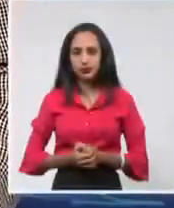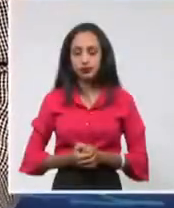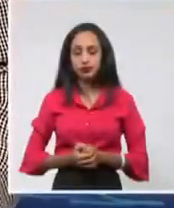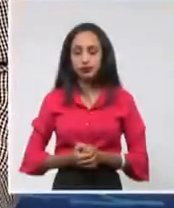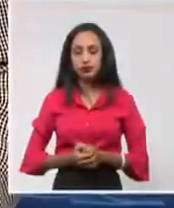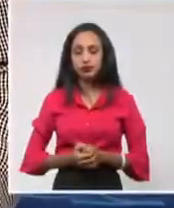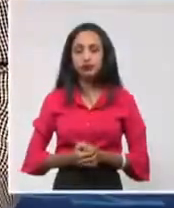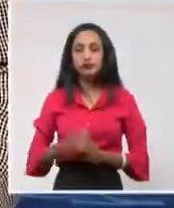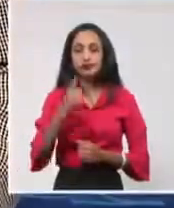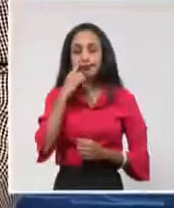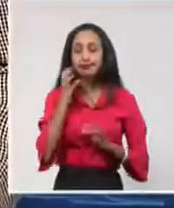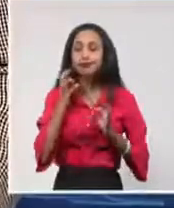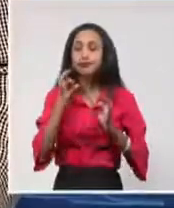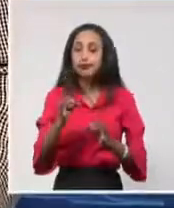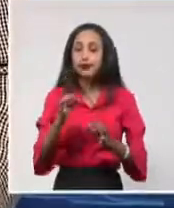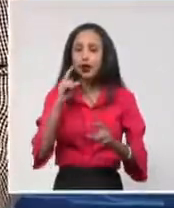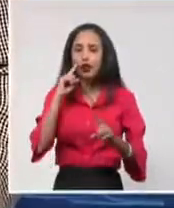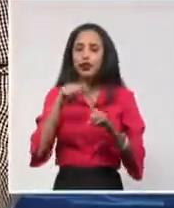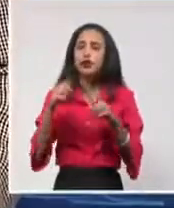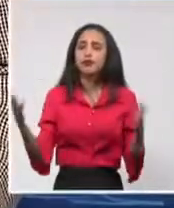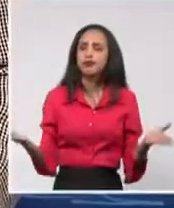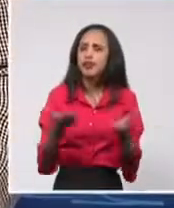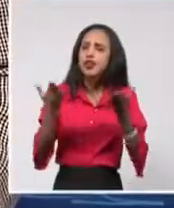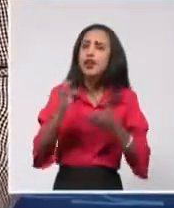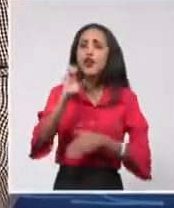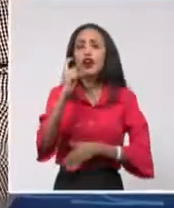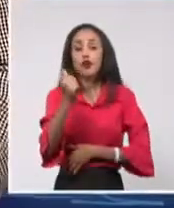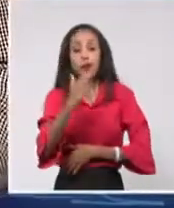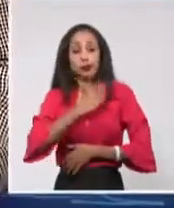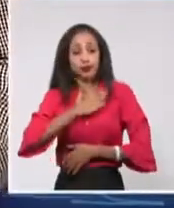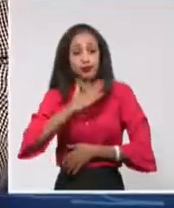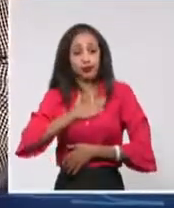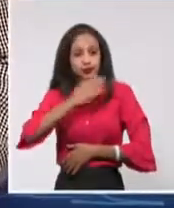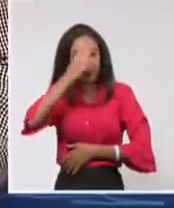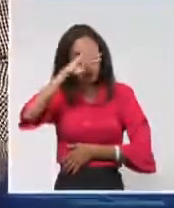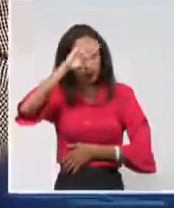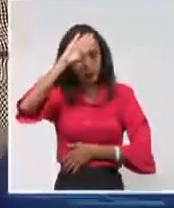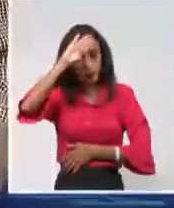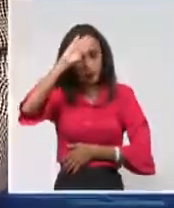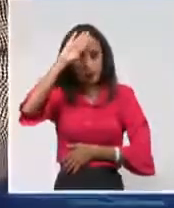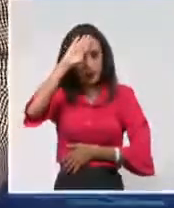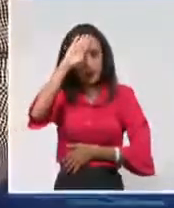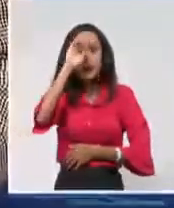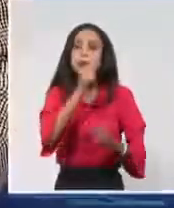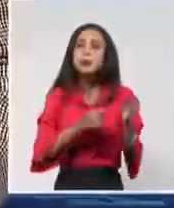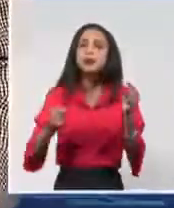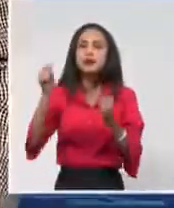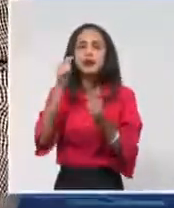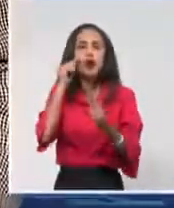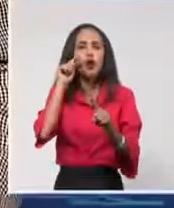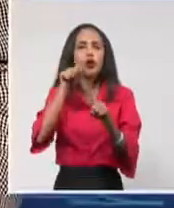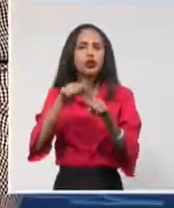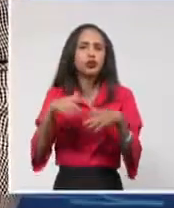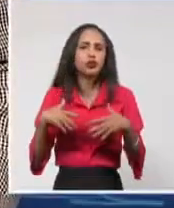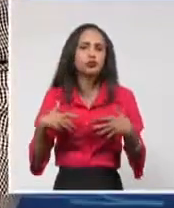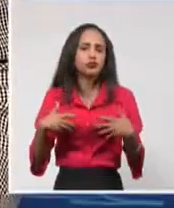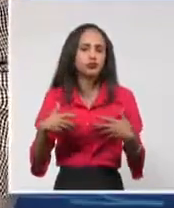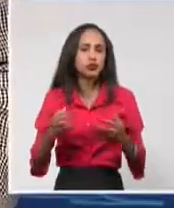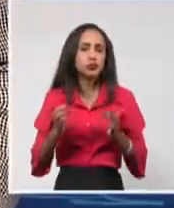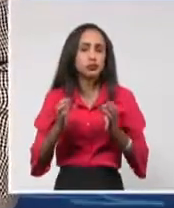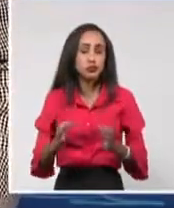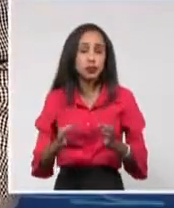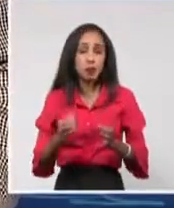La estrategia para impulsar el desarrollo económico de nuestro país tiene entre sus principales objetivos el crecimiento de la